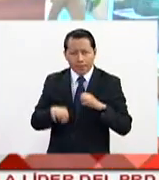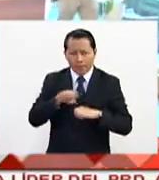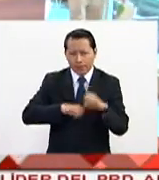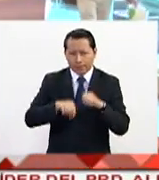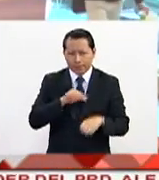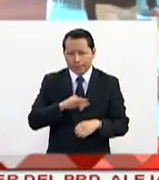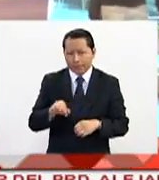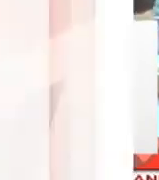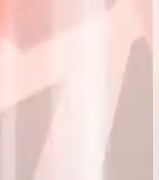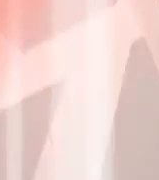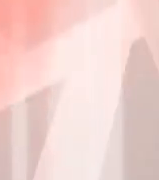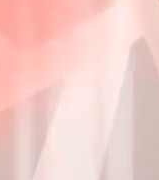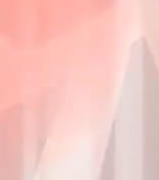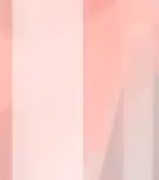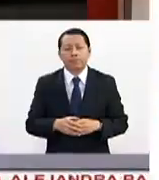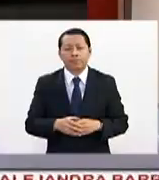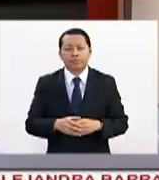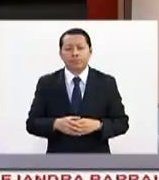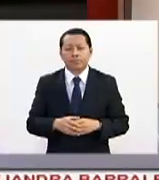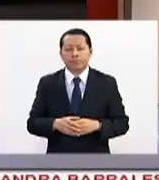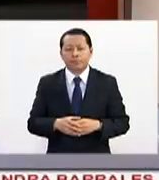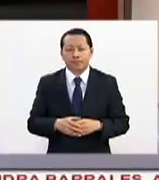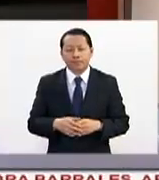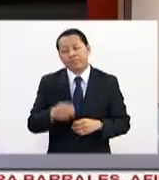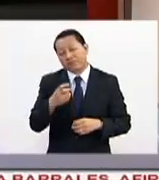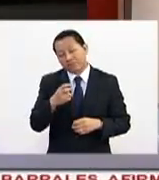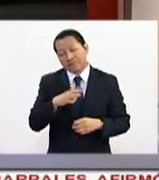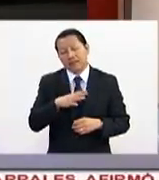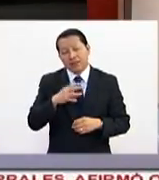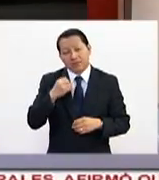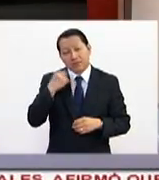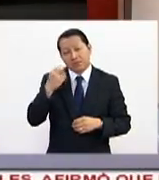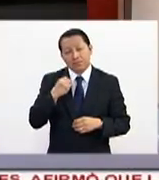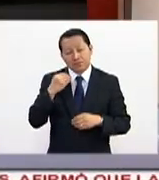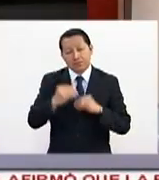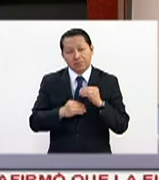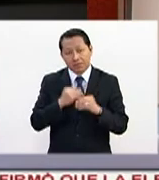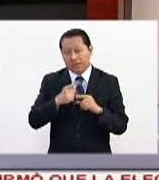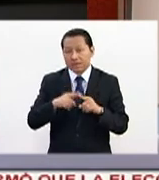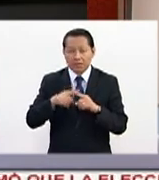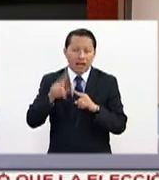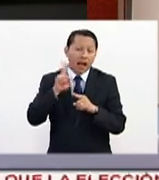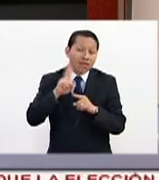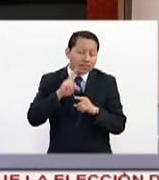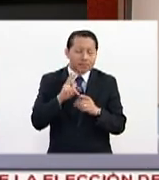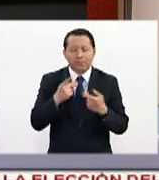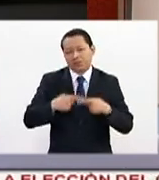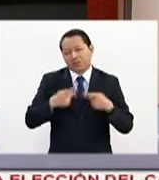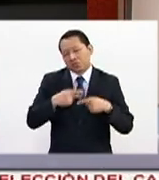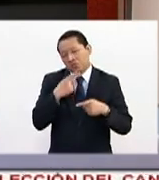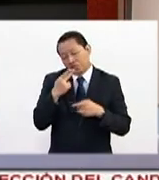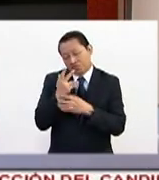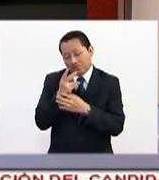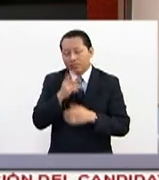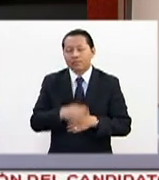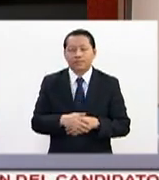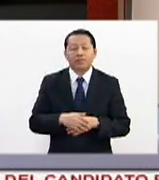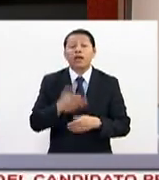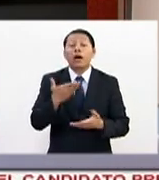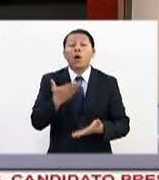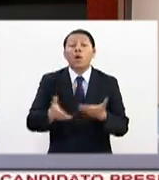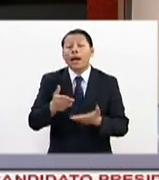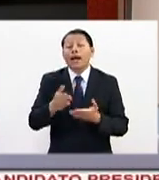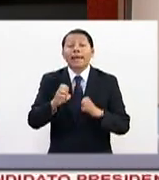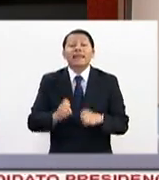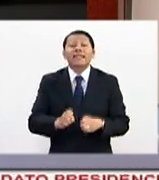nuestro país. Pues ahí está la polémica, veremos qué dicen los usuarios. En otros temas, estos son los primeros edificios